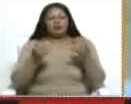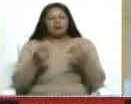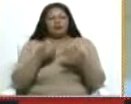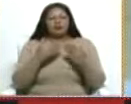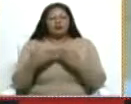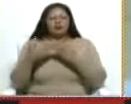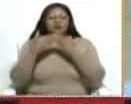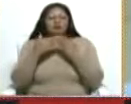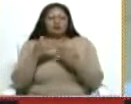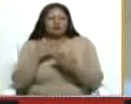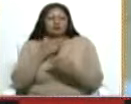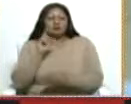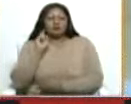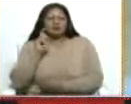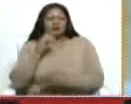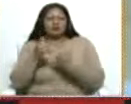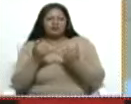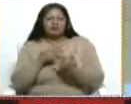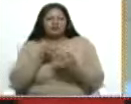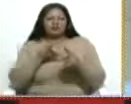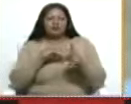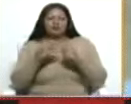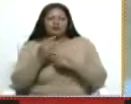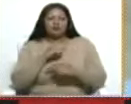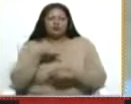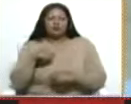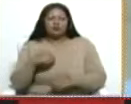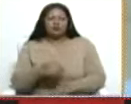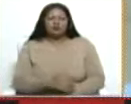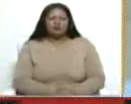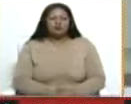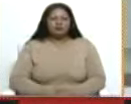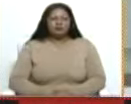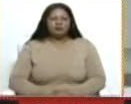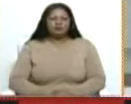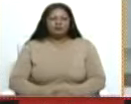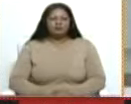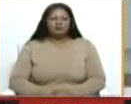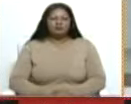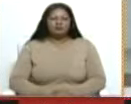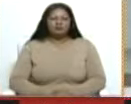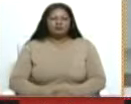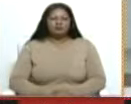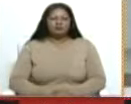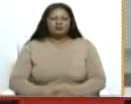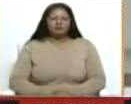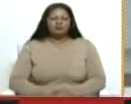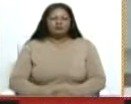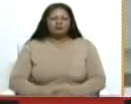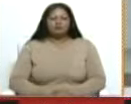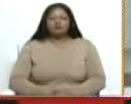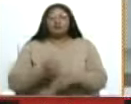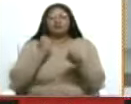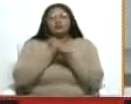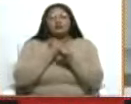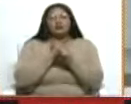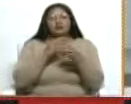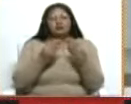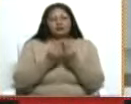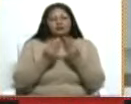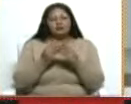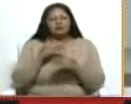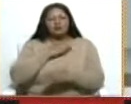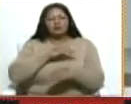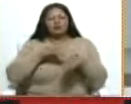escuela, sienta esa necesidad por la cultura y por lo nuestro. ¿Cómo se va a trabajar aquí? Eso es un trabajo en conjunto con el Ministerio de Educación, por